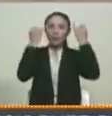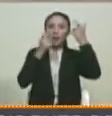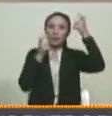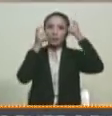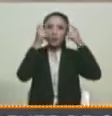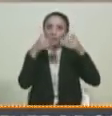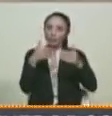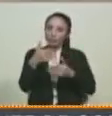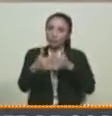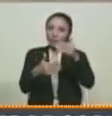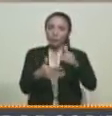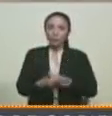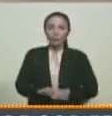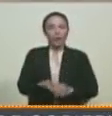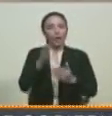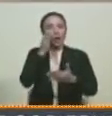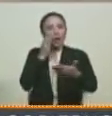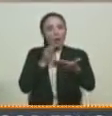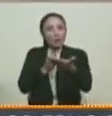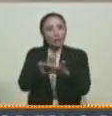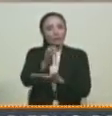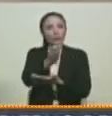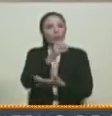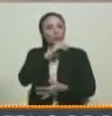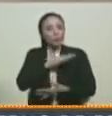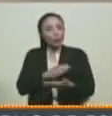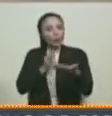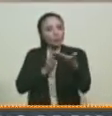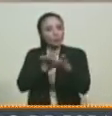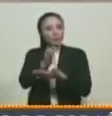en una perspectiva, en un horizonte histórico,